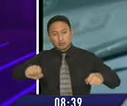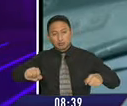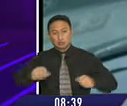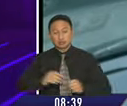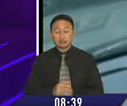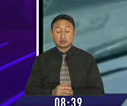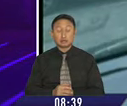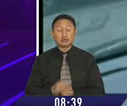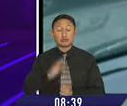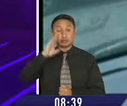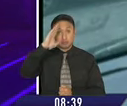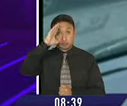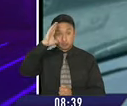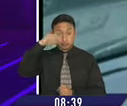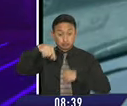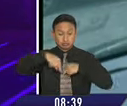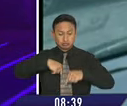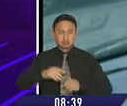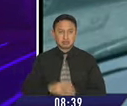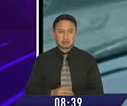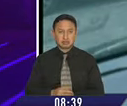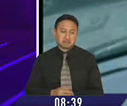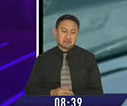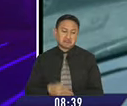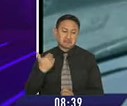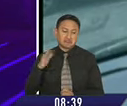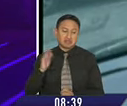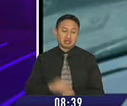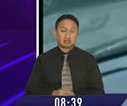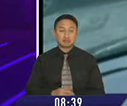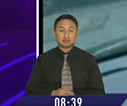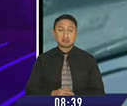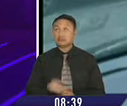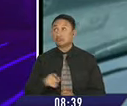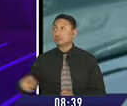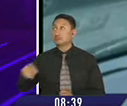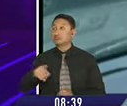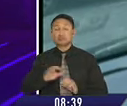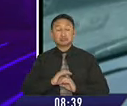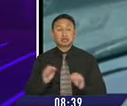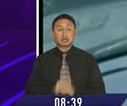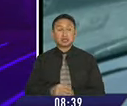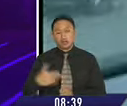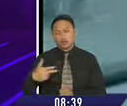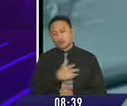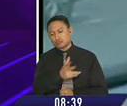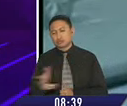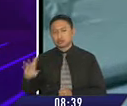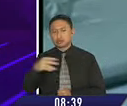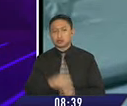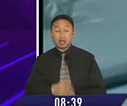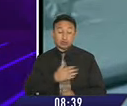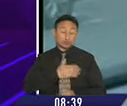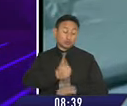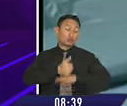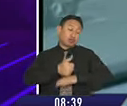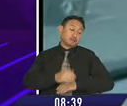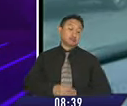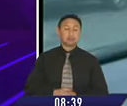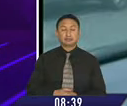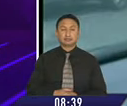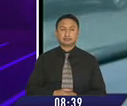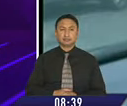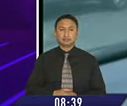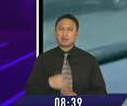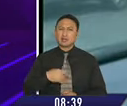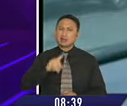los agentes, se ponen, no hay señalización, no hay vía en la que ellos, si son agentes, se meten por donde quiera.